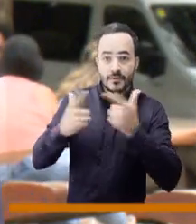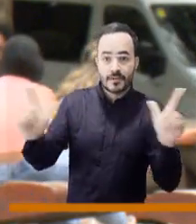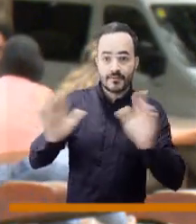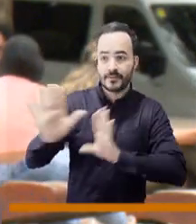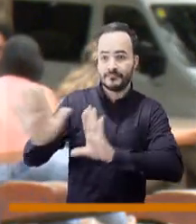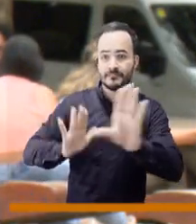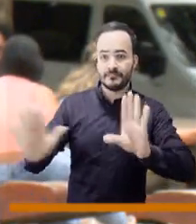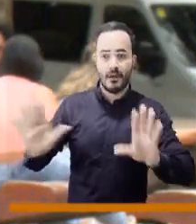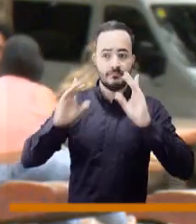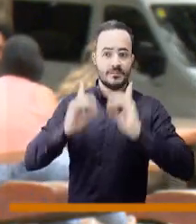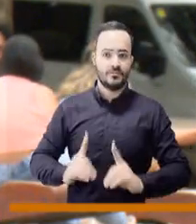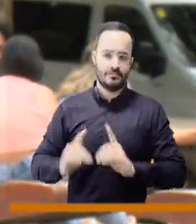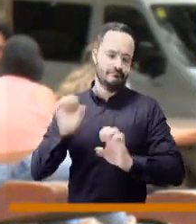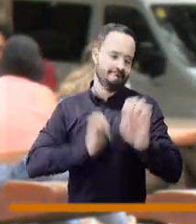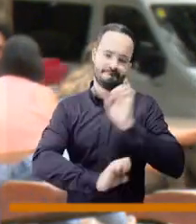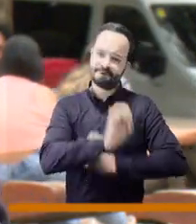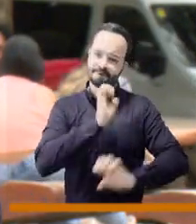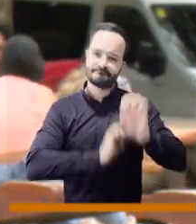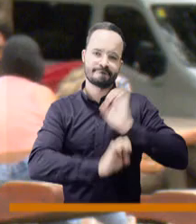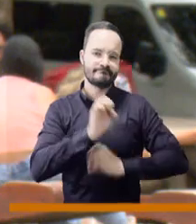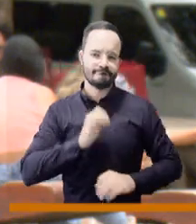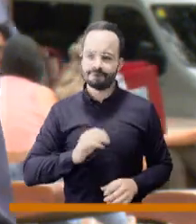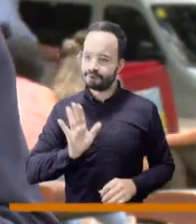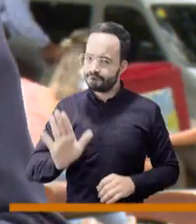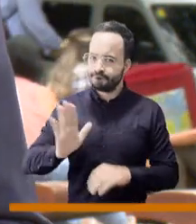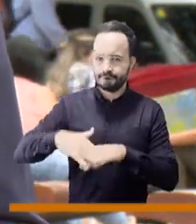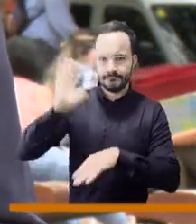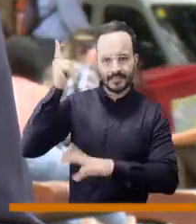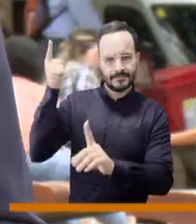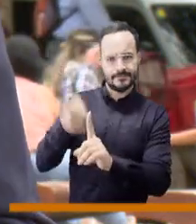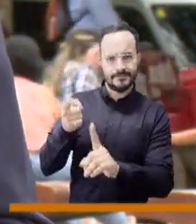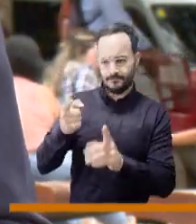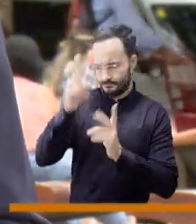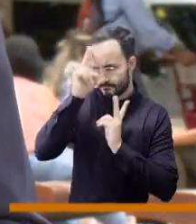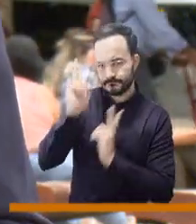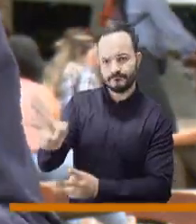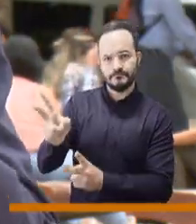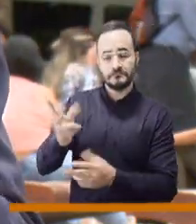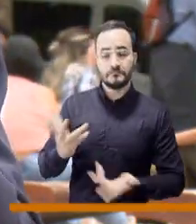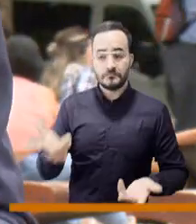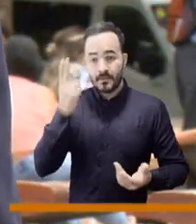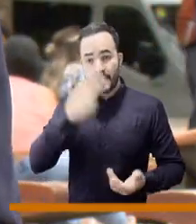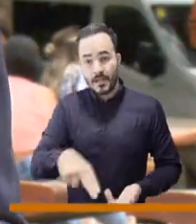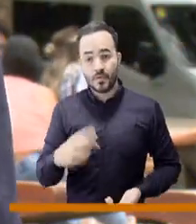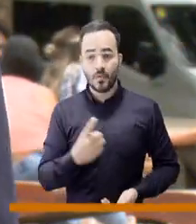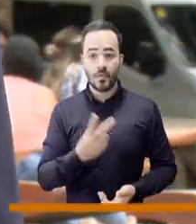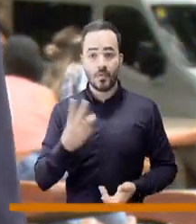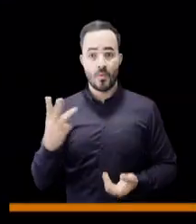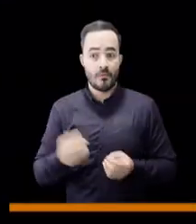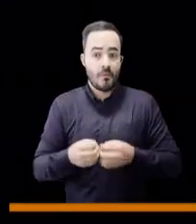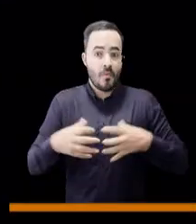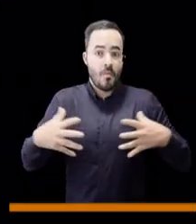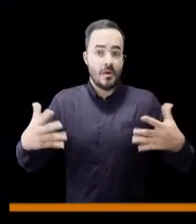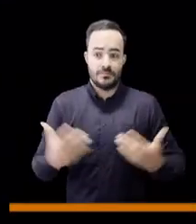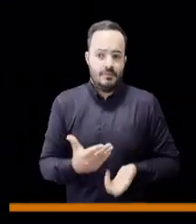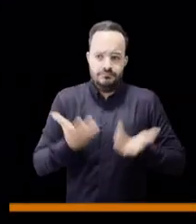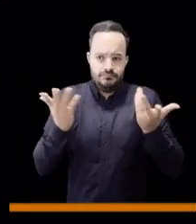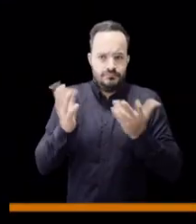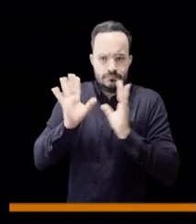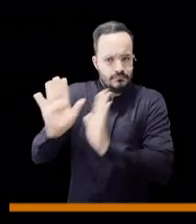de elegir ser madre o no, elegir el número de hijos e hijas,